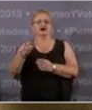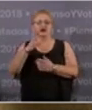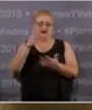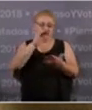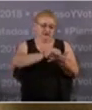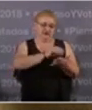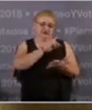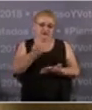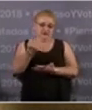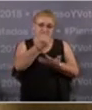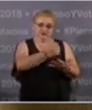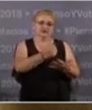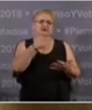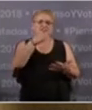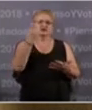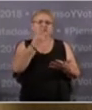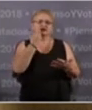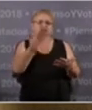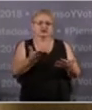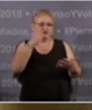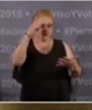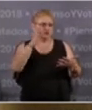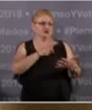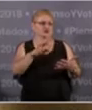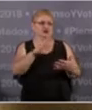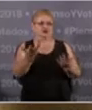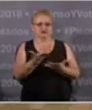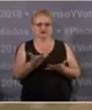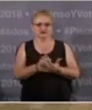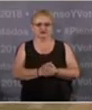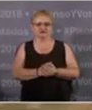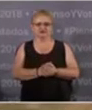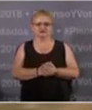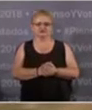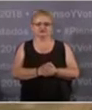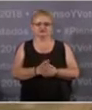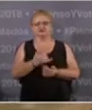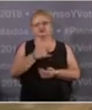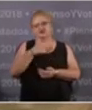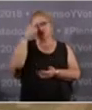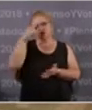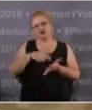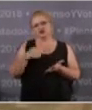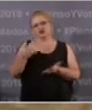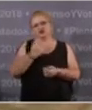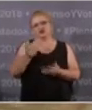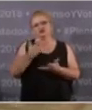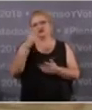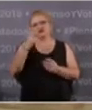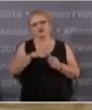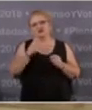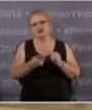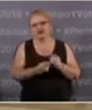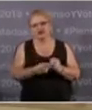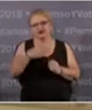¿qué medidas va a impulsar para que esto se vuelva una realidad? Yo creo que más allá de ello ser una propuesta, creo que una vez que